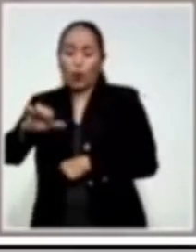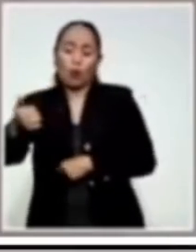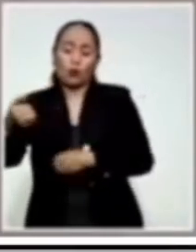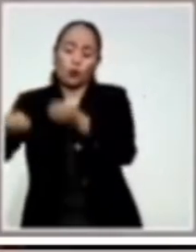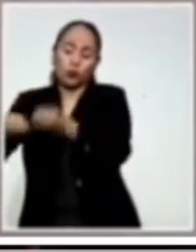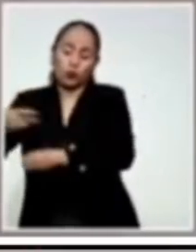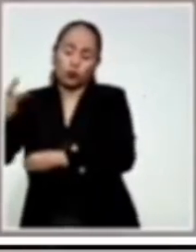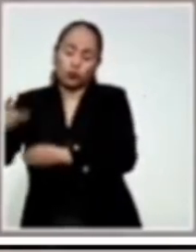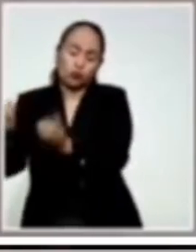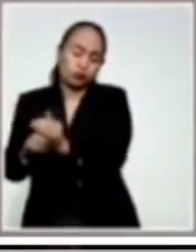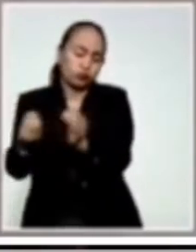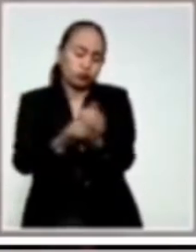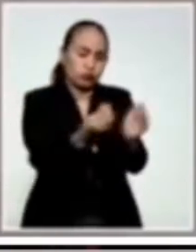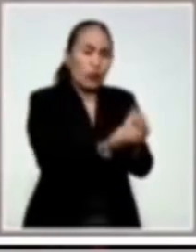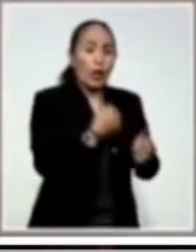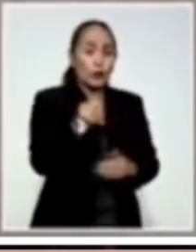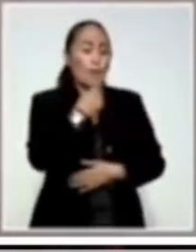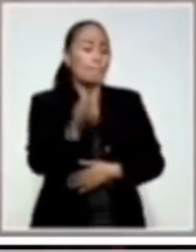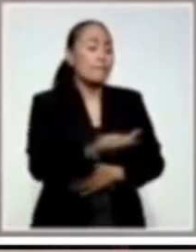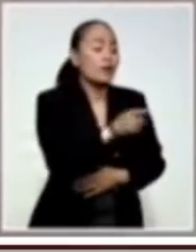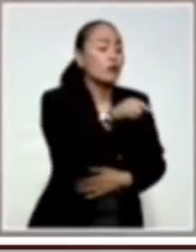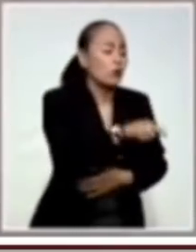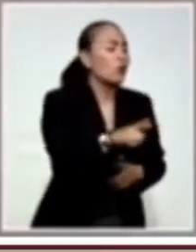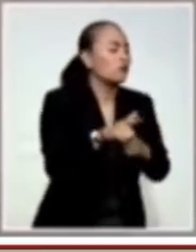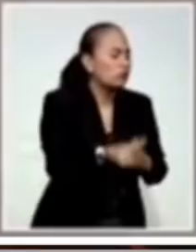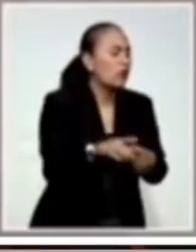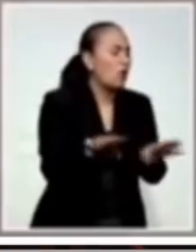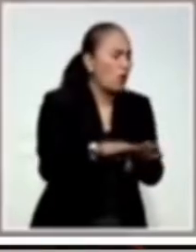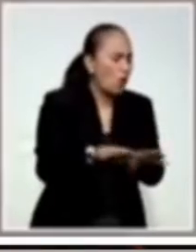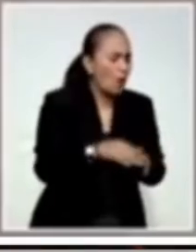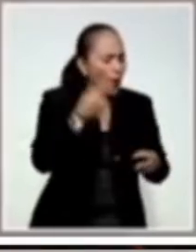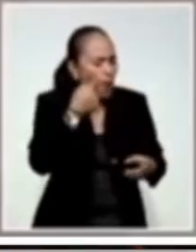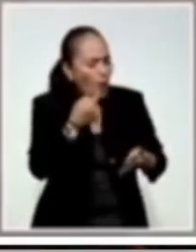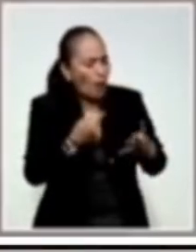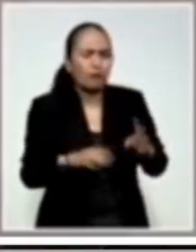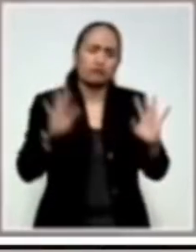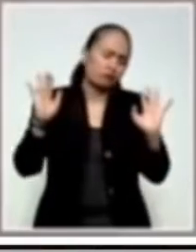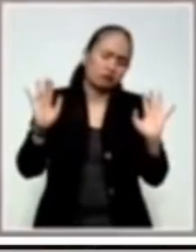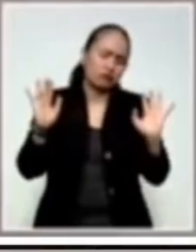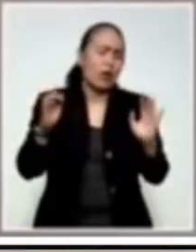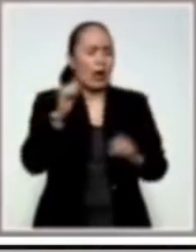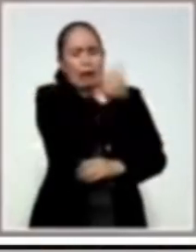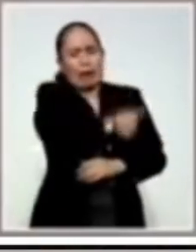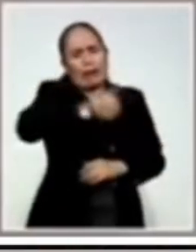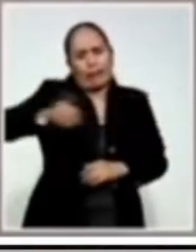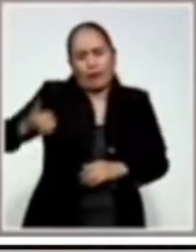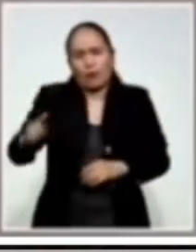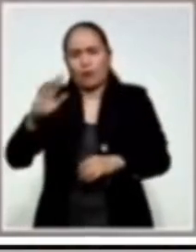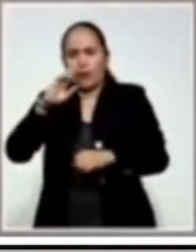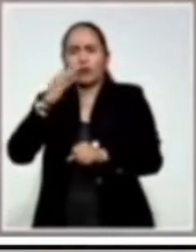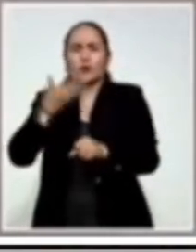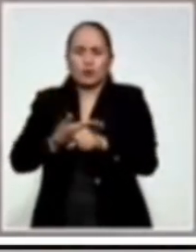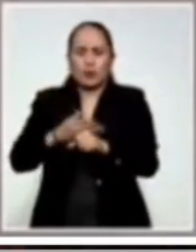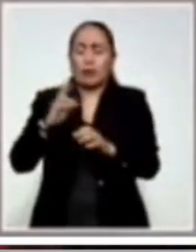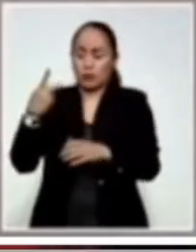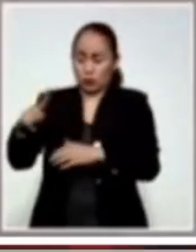ministros. No les pregunto cómo van sus asuntos. Yo entiendo que ellos son responsables y presentarán los proyectos cuando